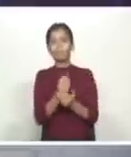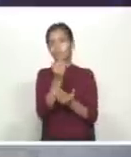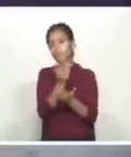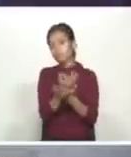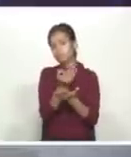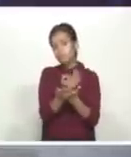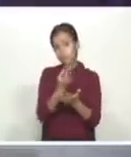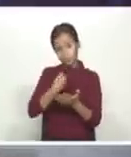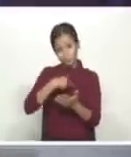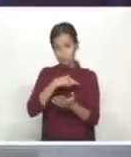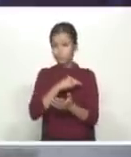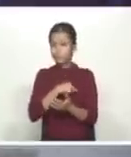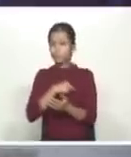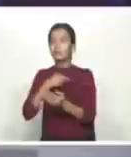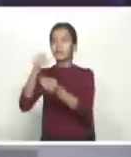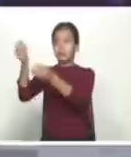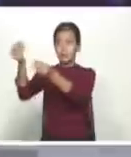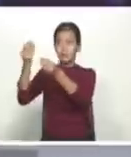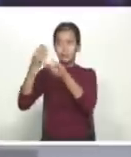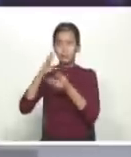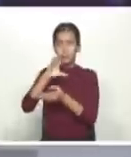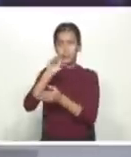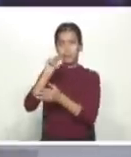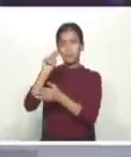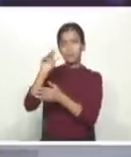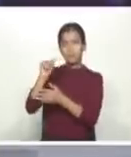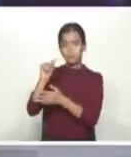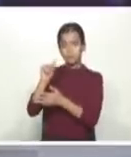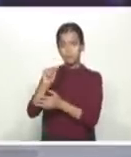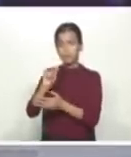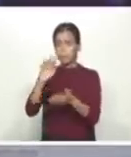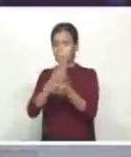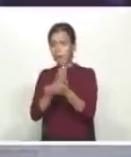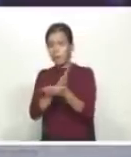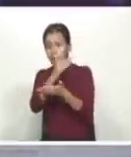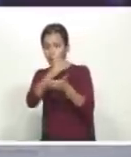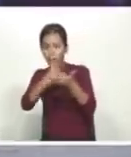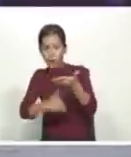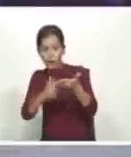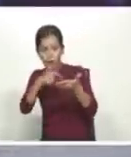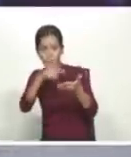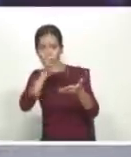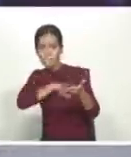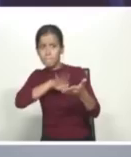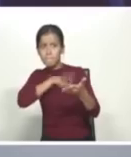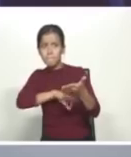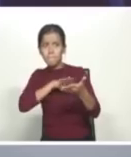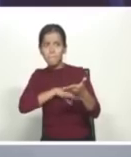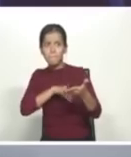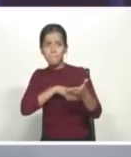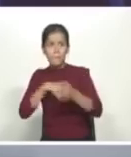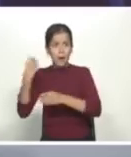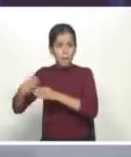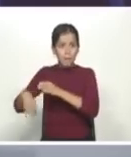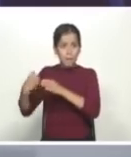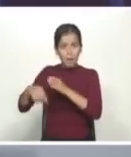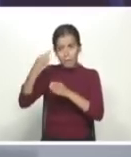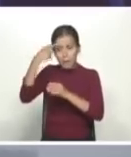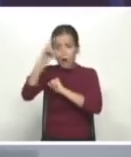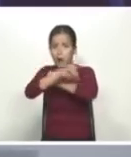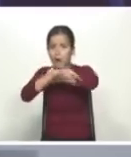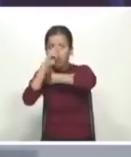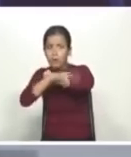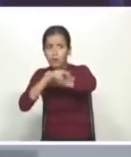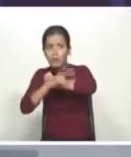un comunicado del CNA, una estructura jurídica que beneficiaba a la clase parasitaria de los banqueros para robar